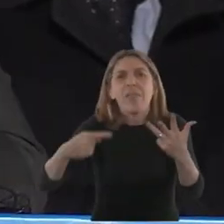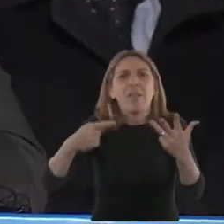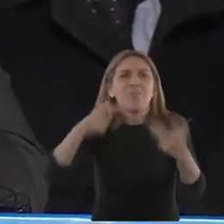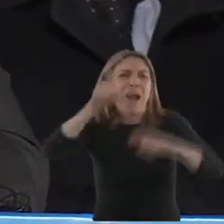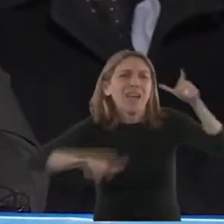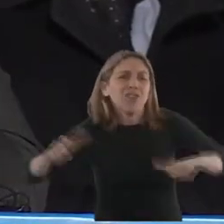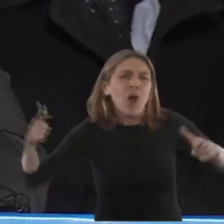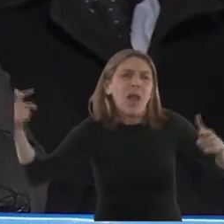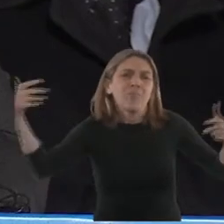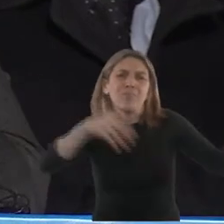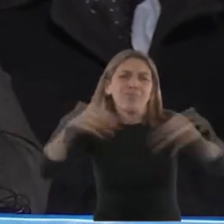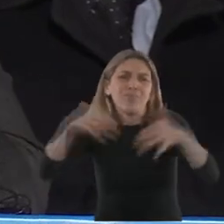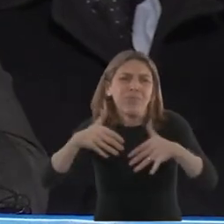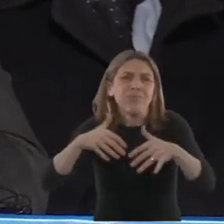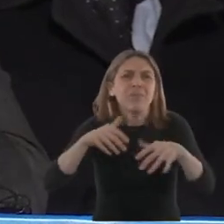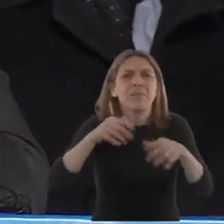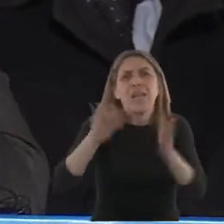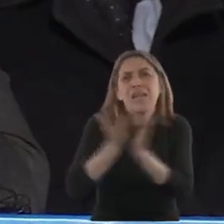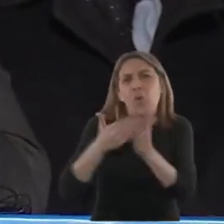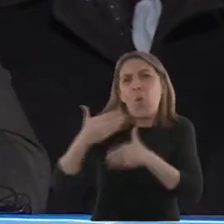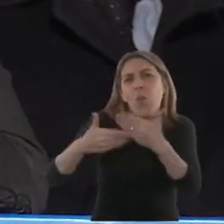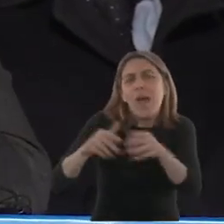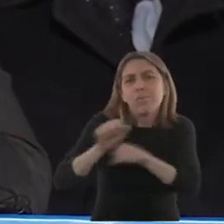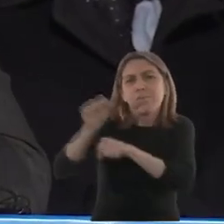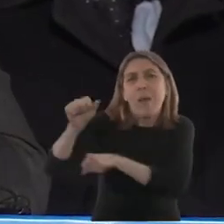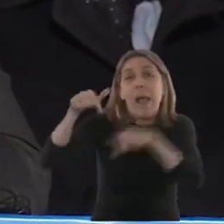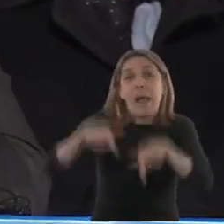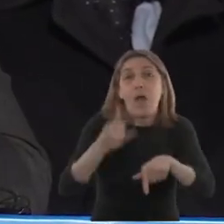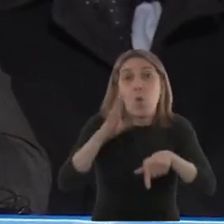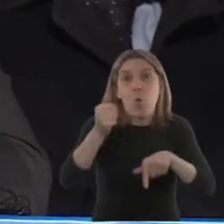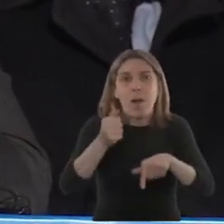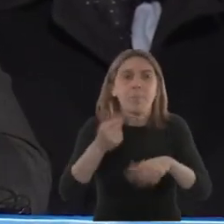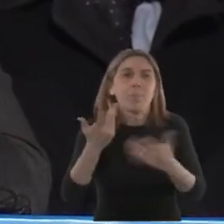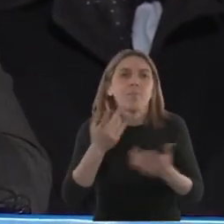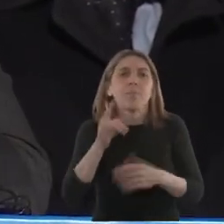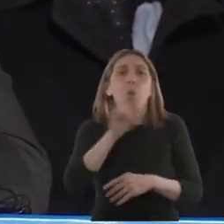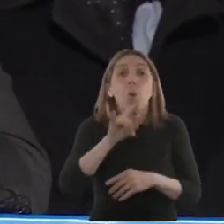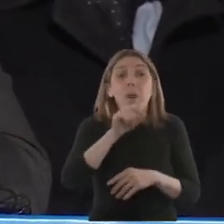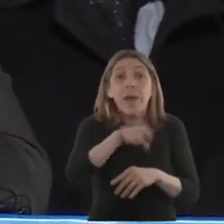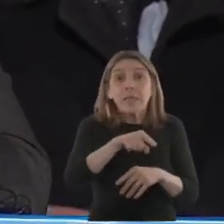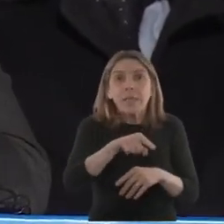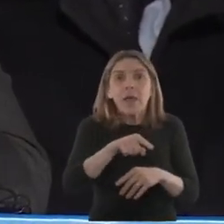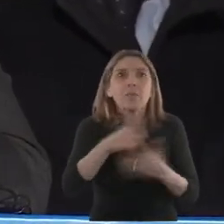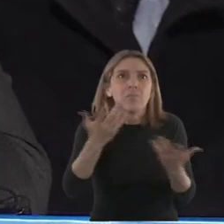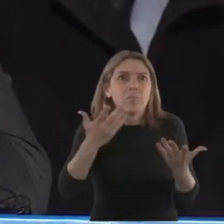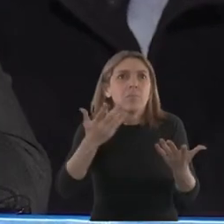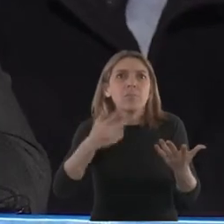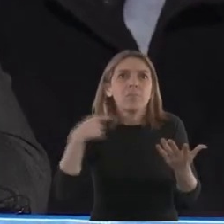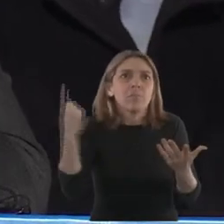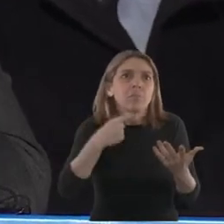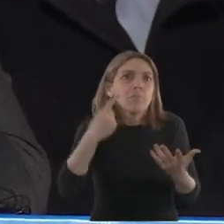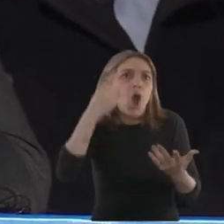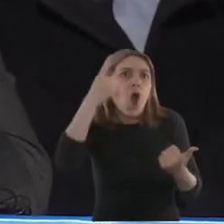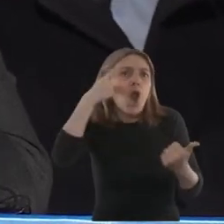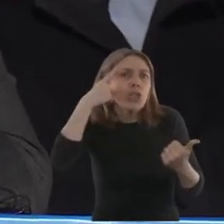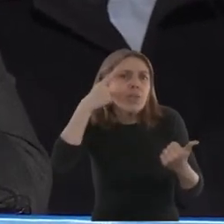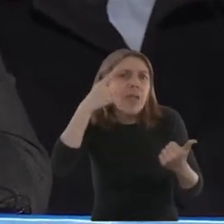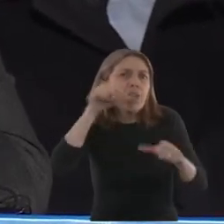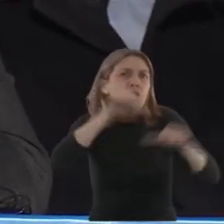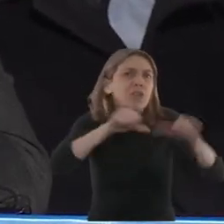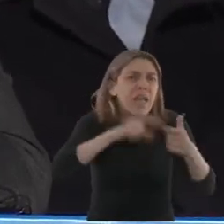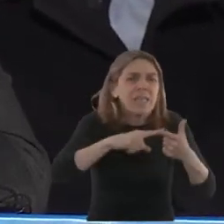universitaria. Universidad que brinda los mejores conocimientos científicos,